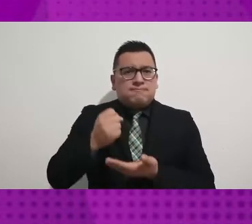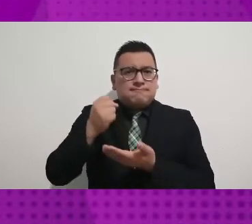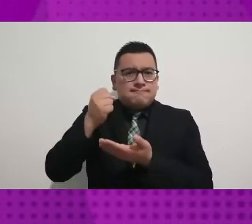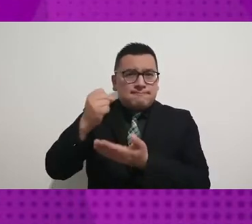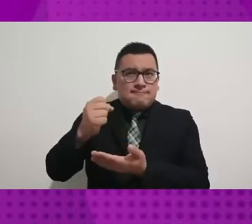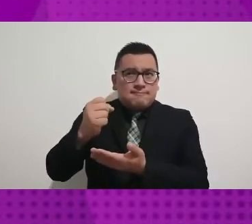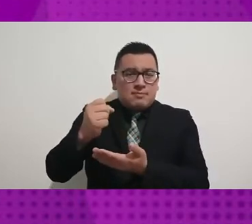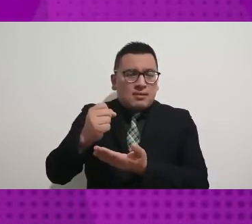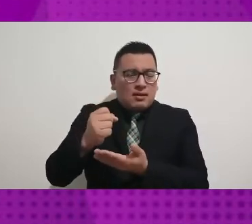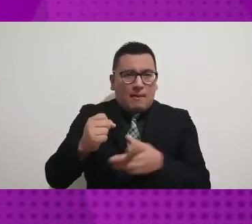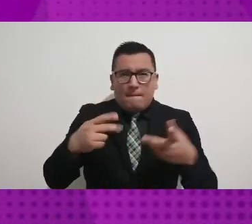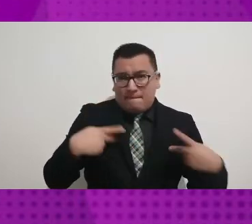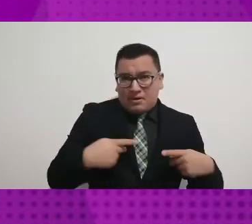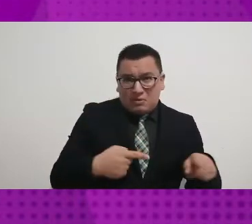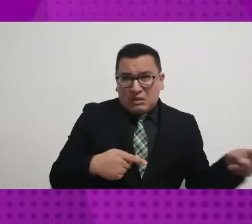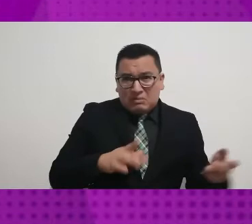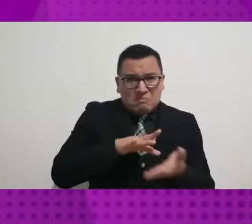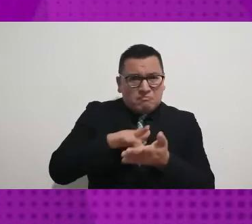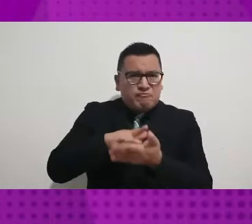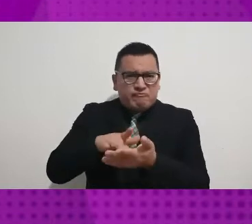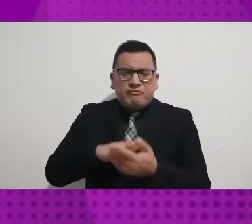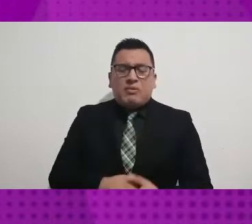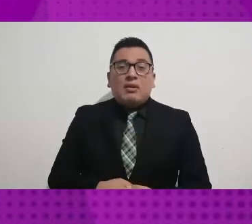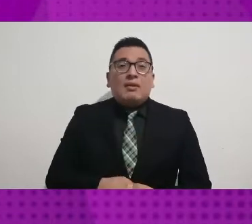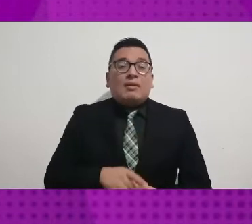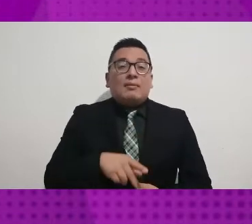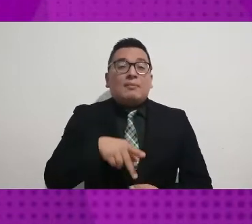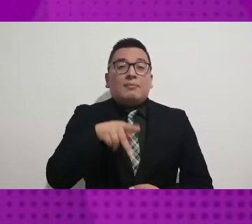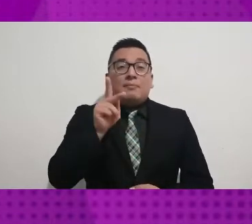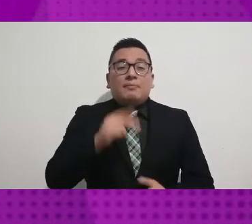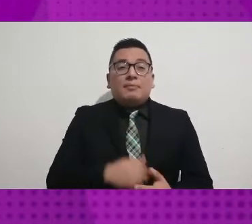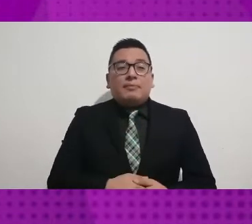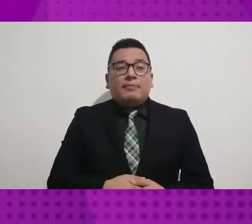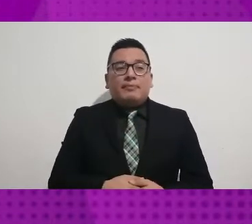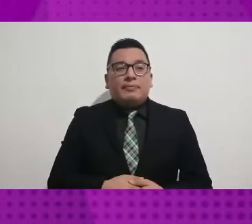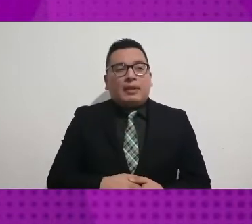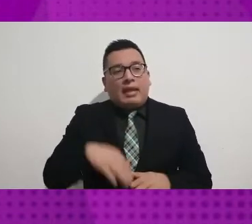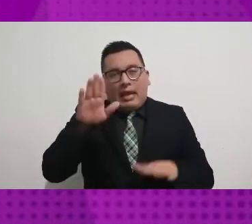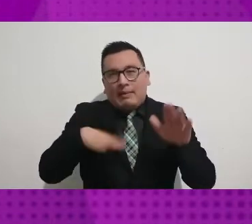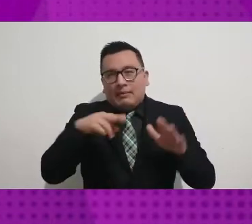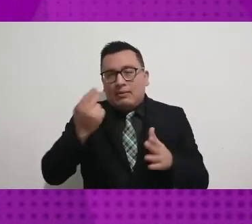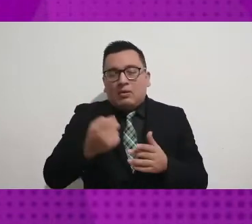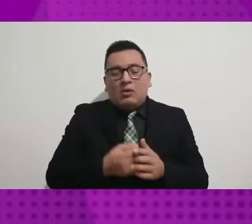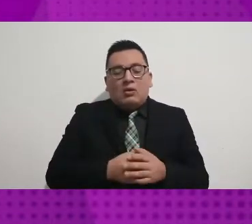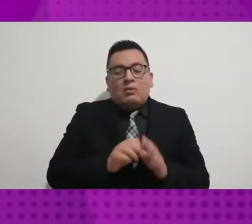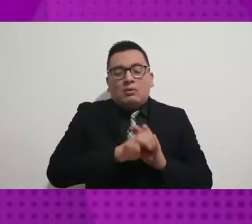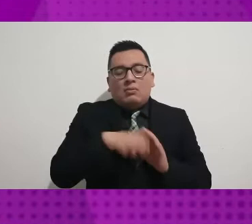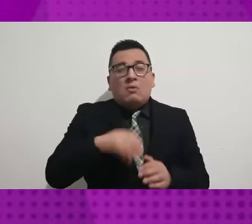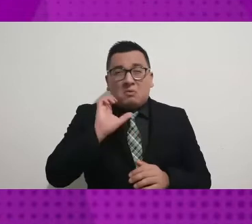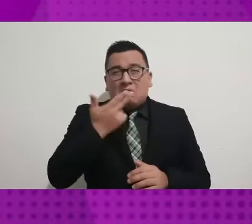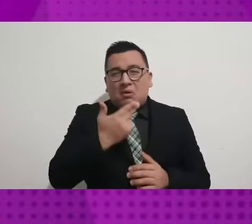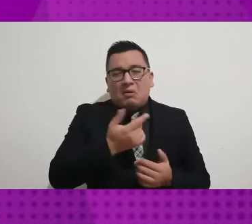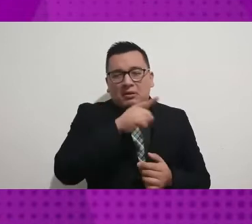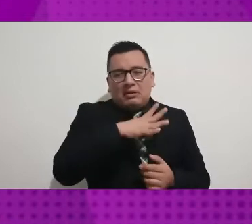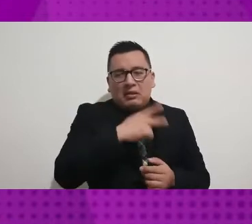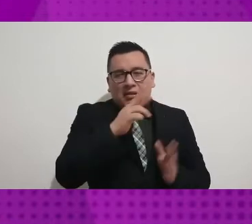más dinero privado que público, siempre y cuando, ¿no? Esto también en términos generales, porque hay algunas variantes en los